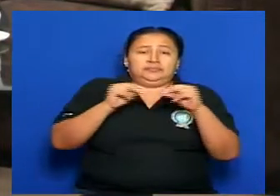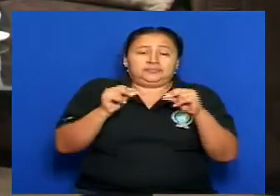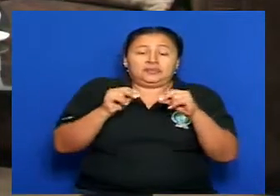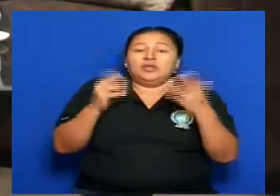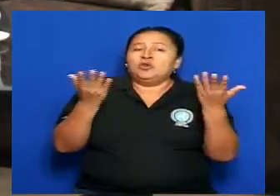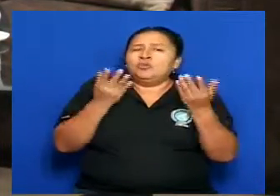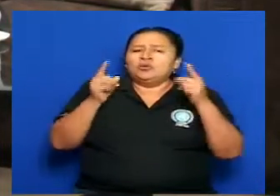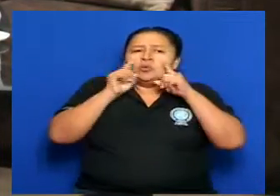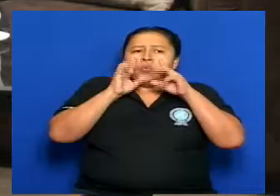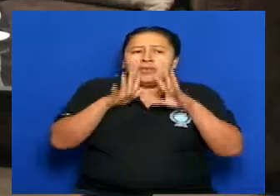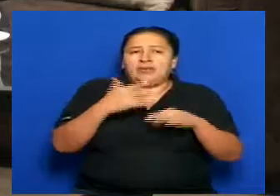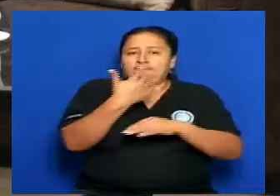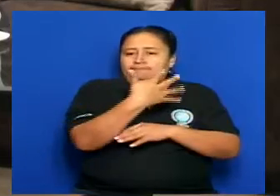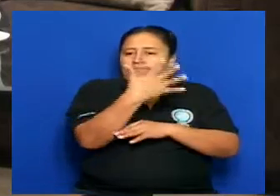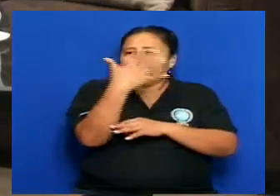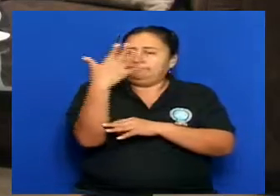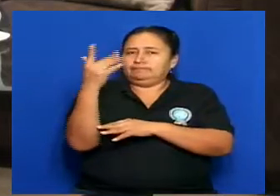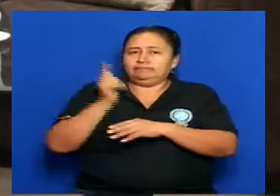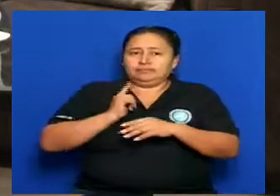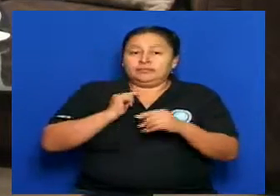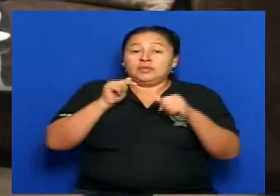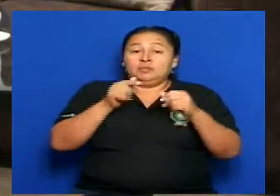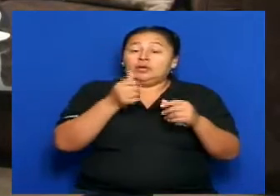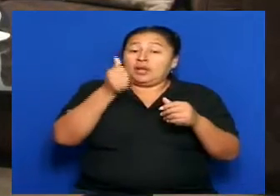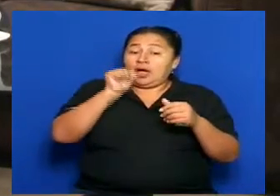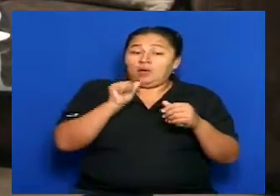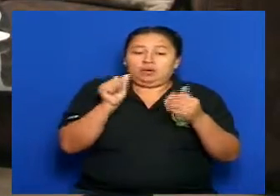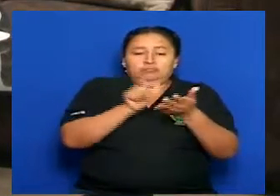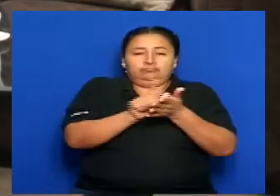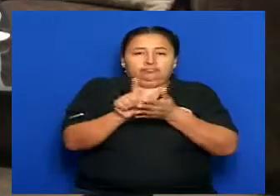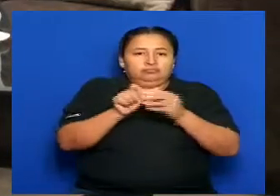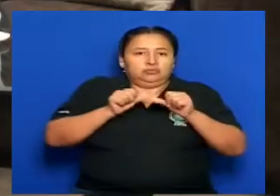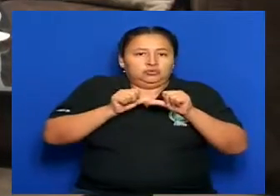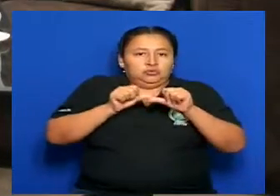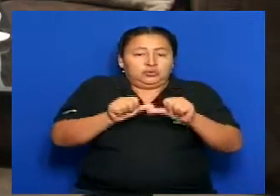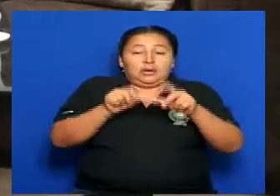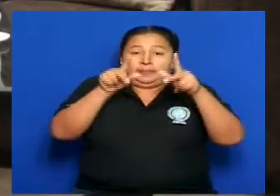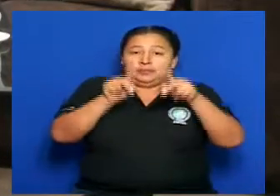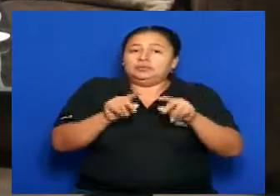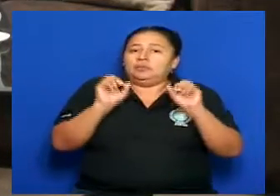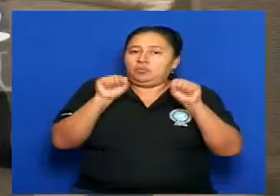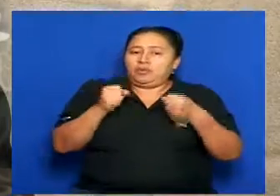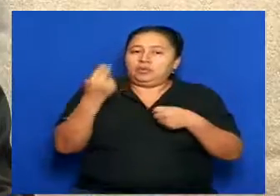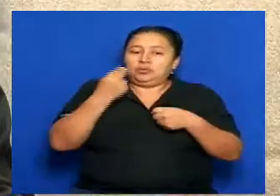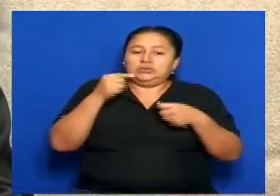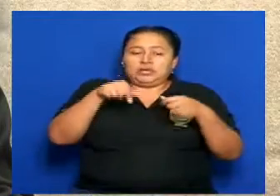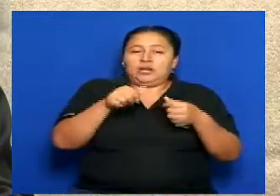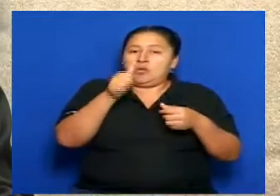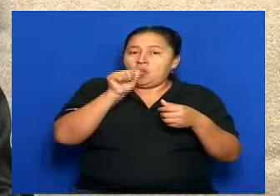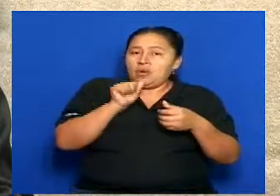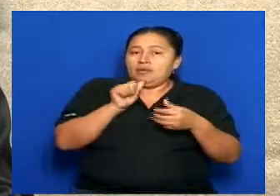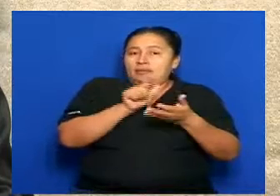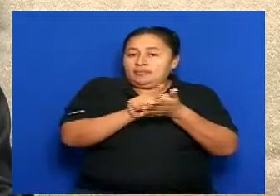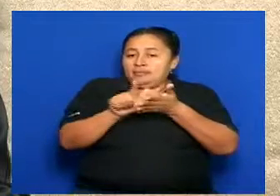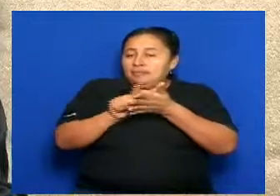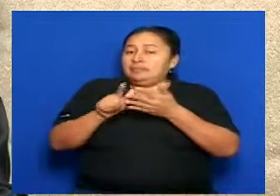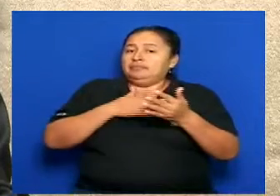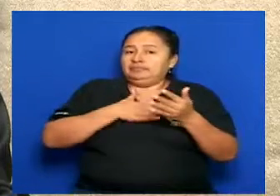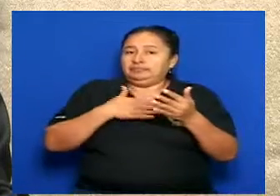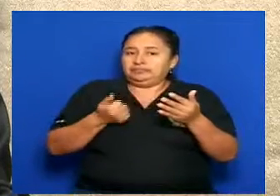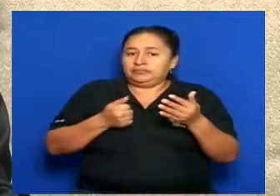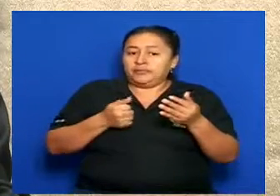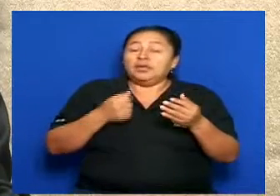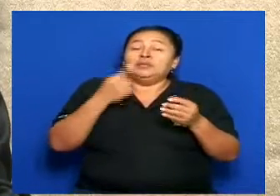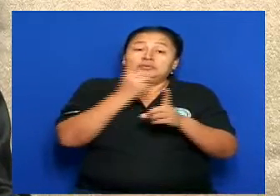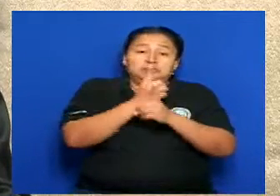del medio ambiente es vital para que la agua se mantenga y para que los pobladores puedan consumir agua de mejor calidad en esta zona es